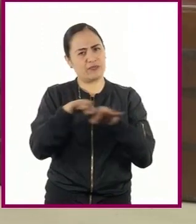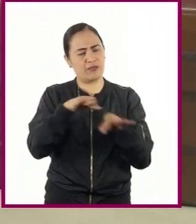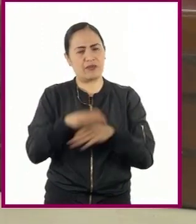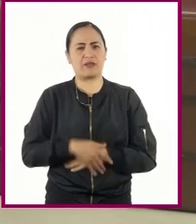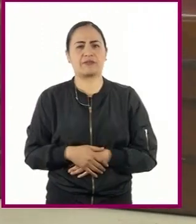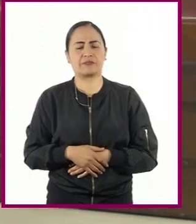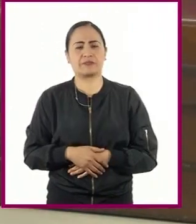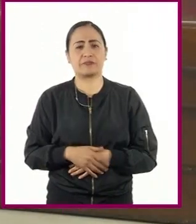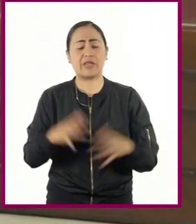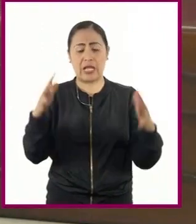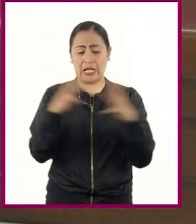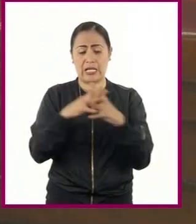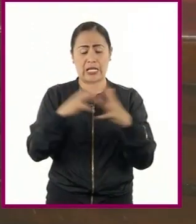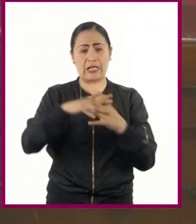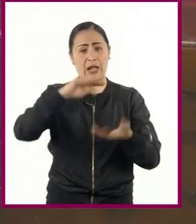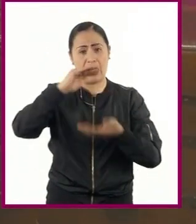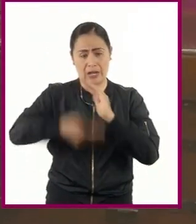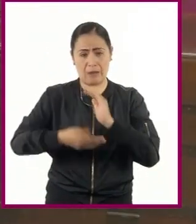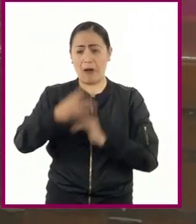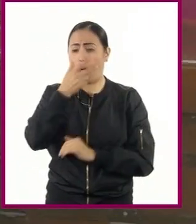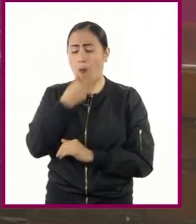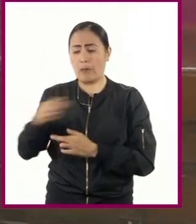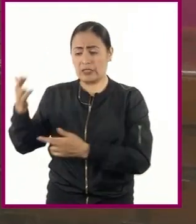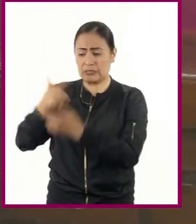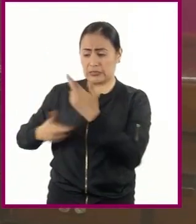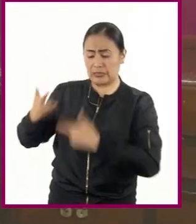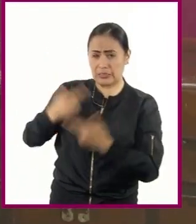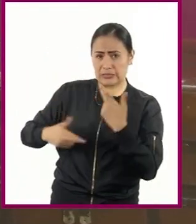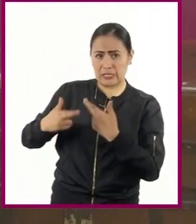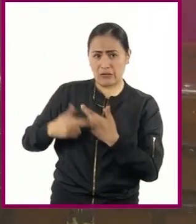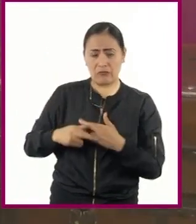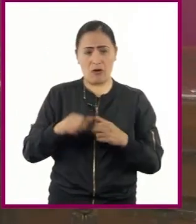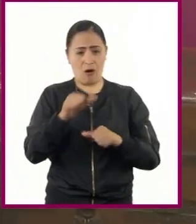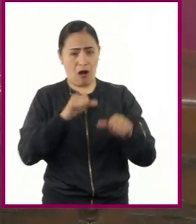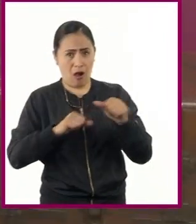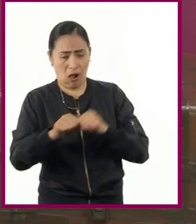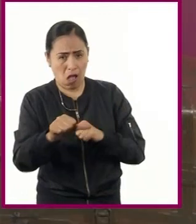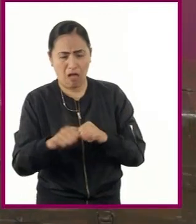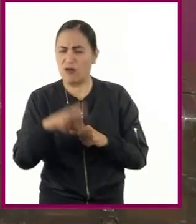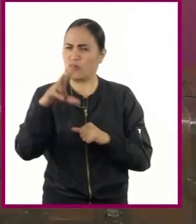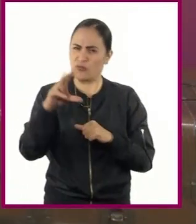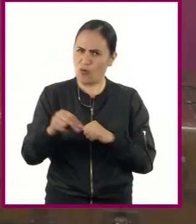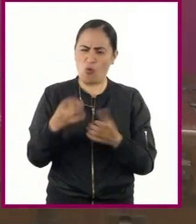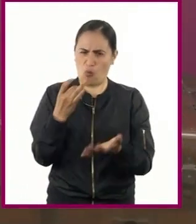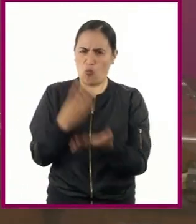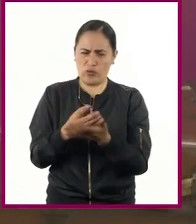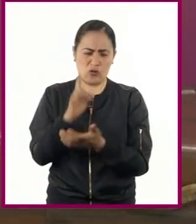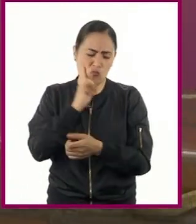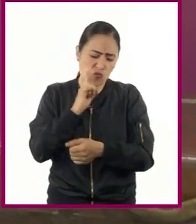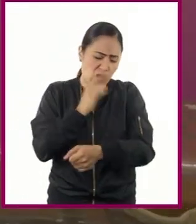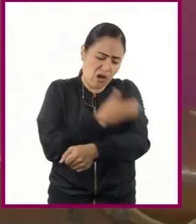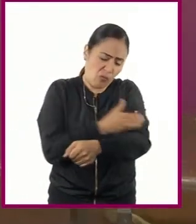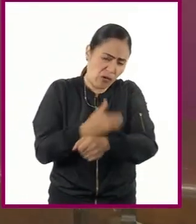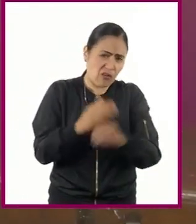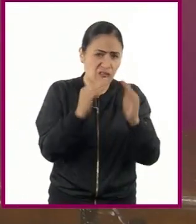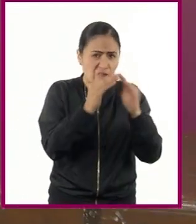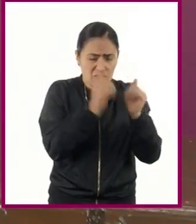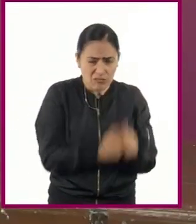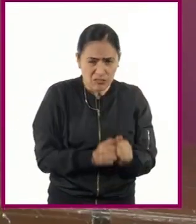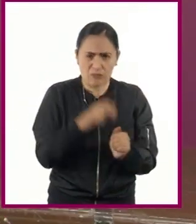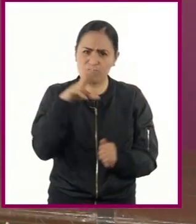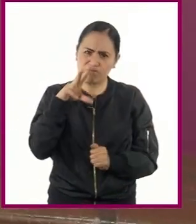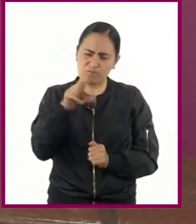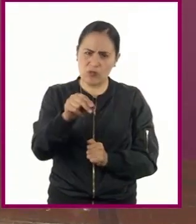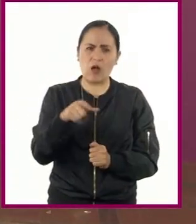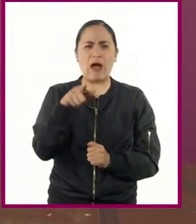guerra y con el regreso de los hombres, las mujeres se negaron a limitarse a su papel de acompañantes y amas de casa, y